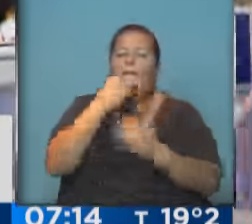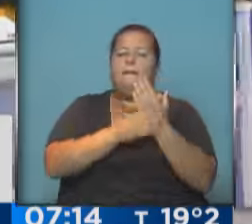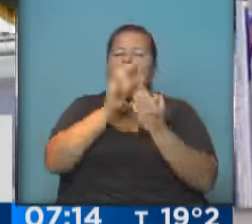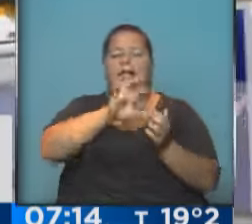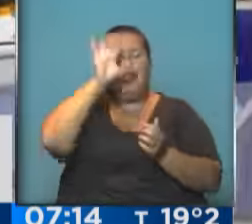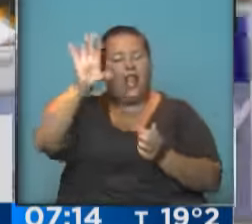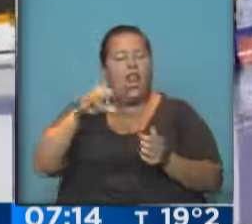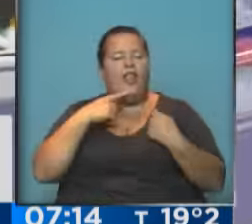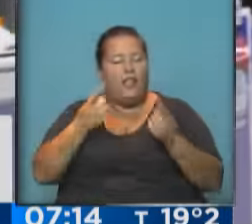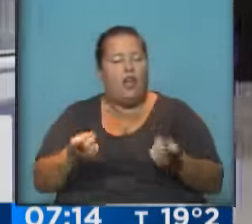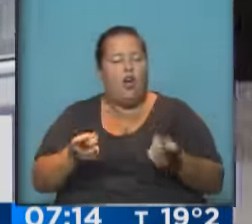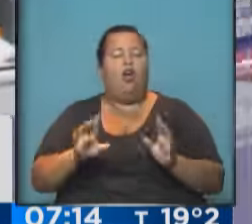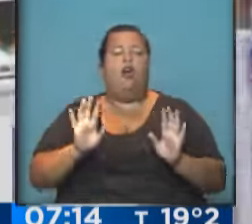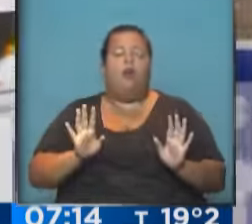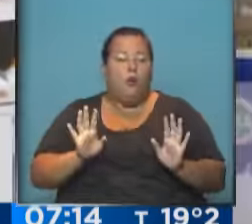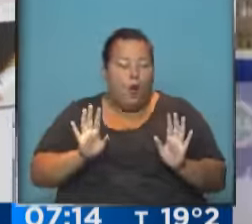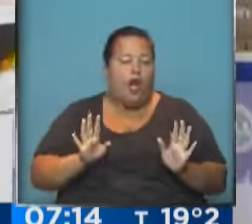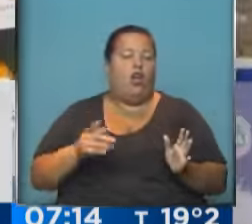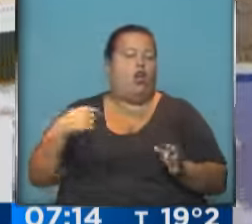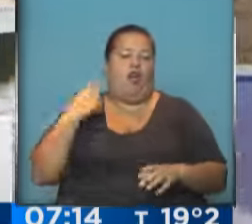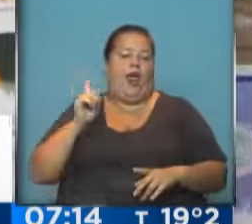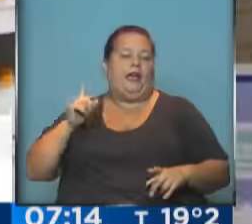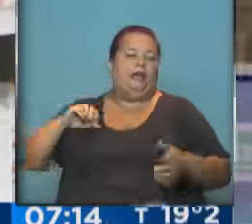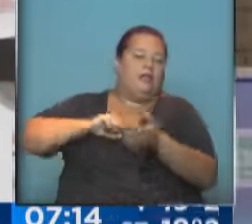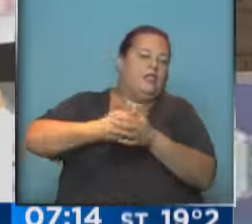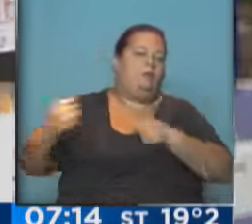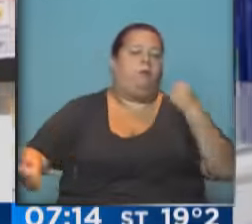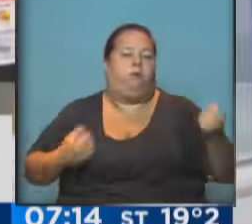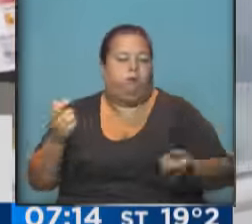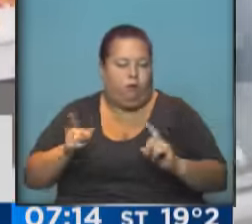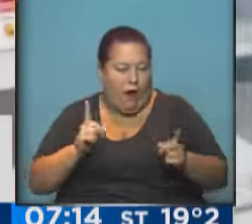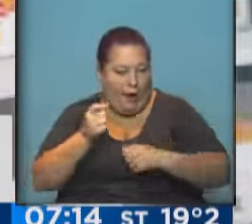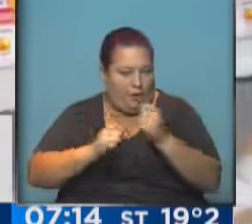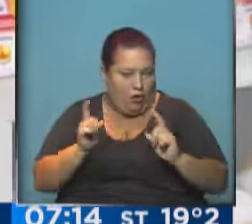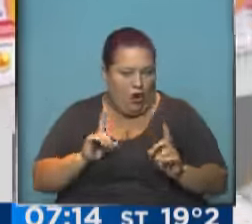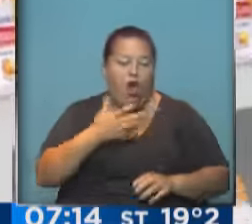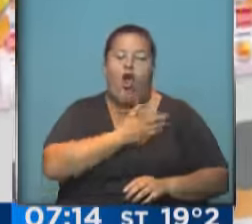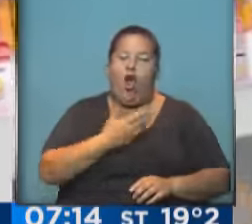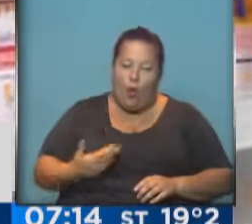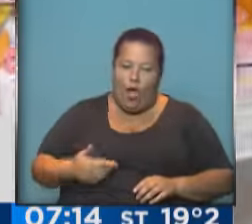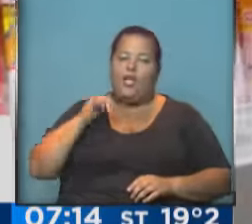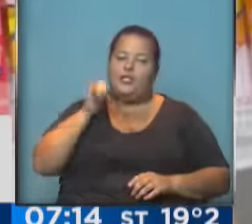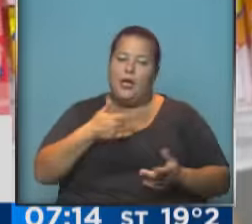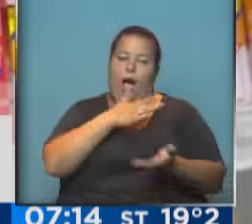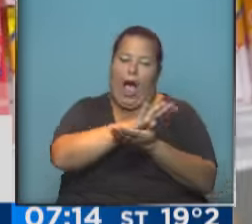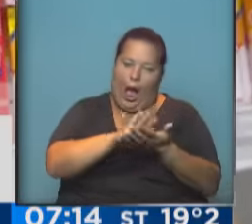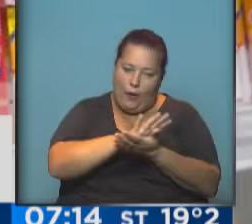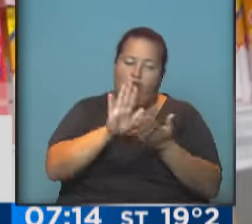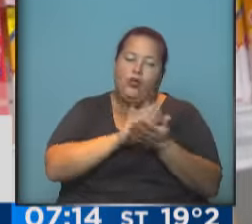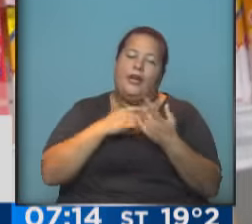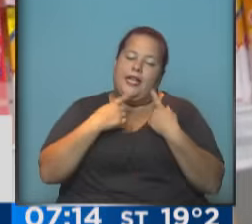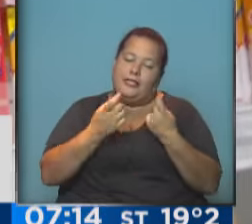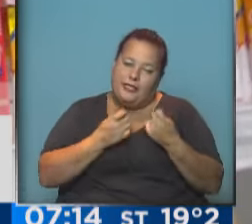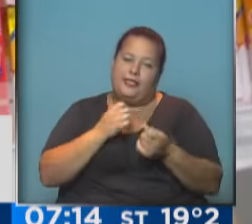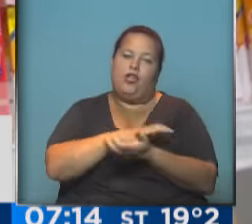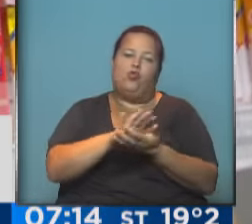Interior, Rogelio Frigerio? Respondió y dijo, bueno, no somos matones para patotear a los empresarios. El gobierno sí hablará con ellos sobre la necesidad de